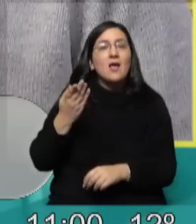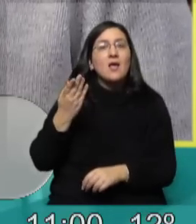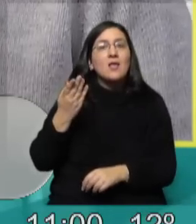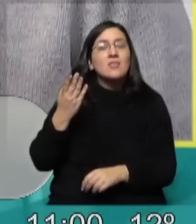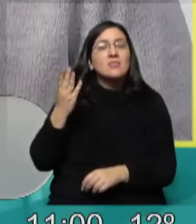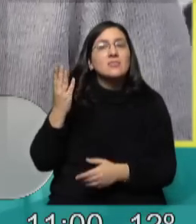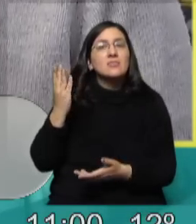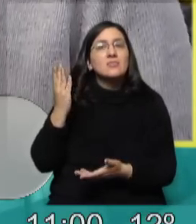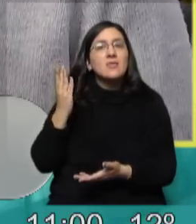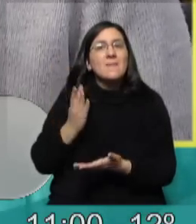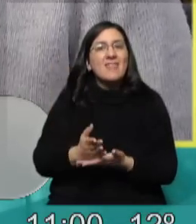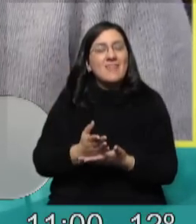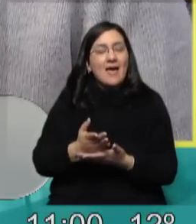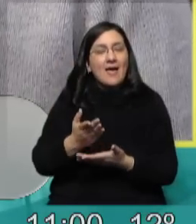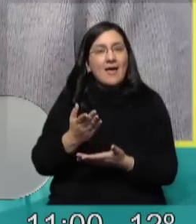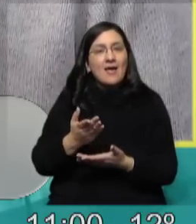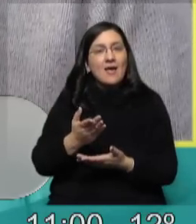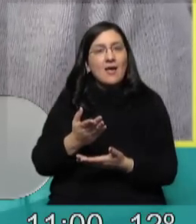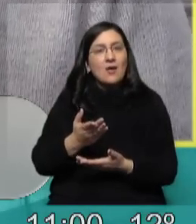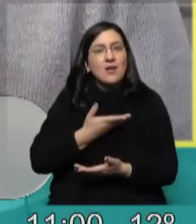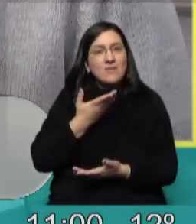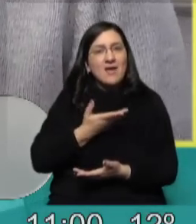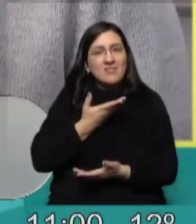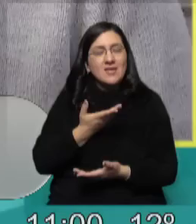de telefonía también